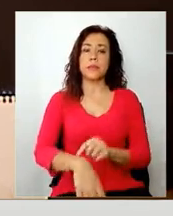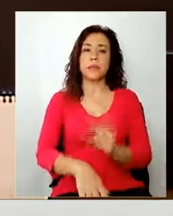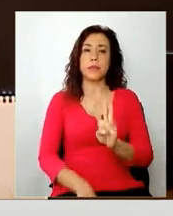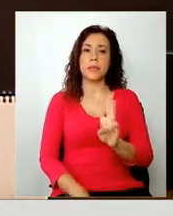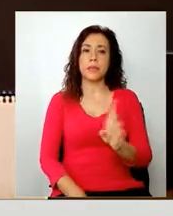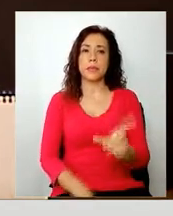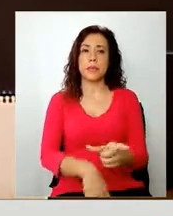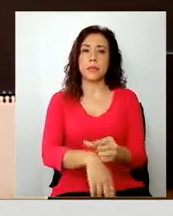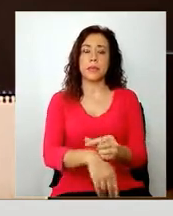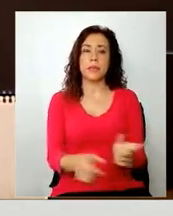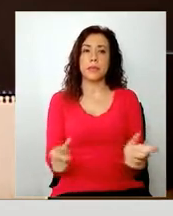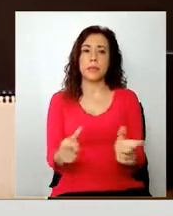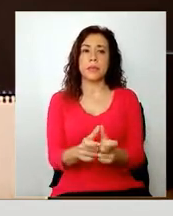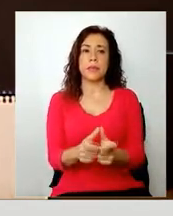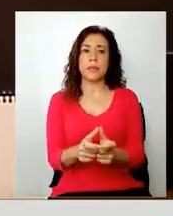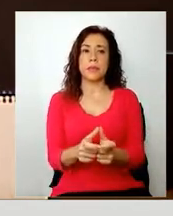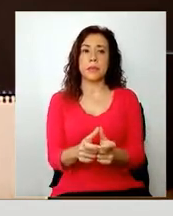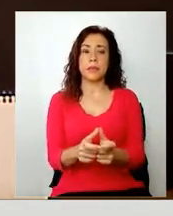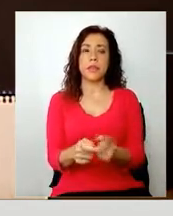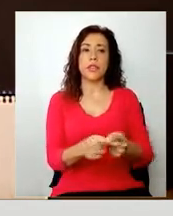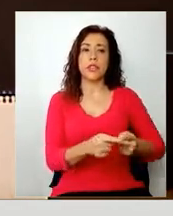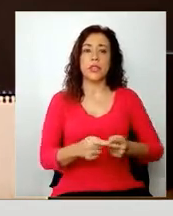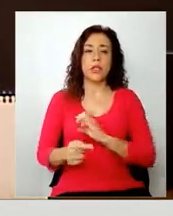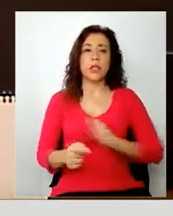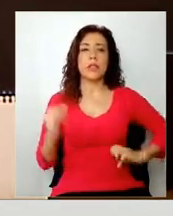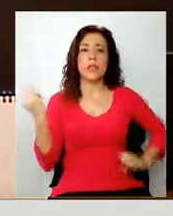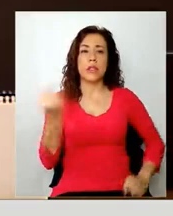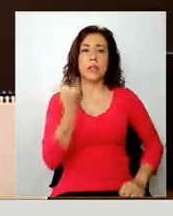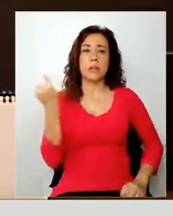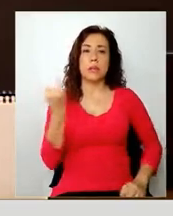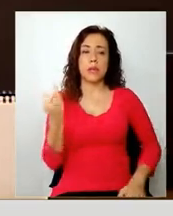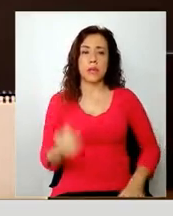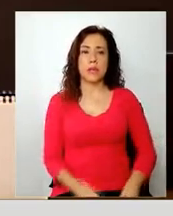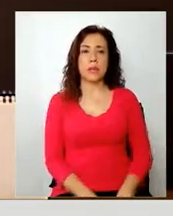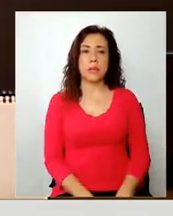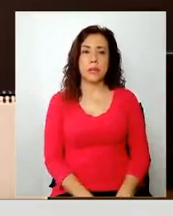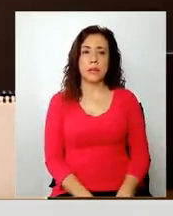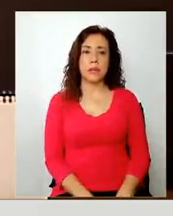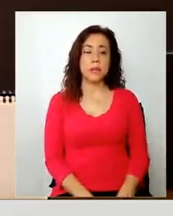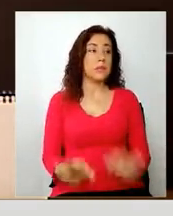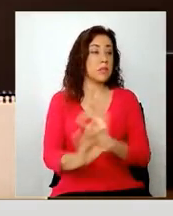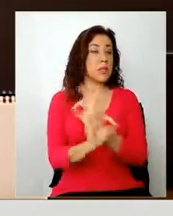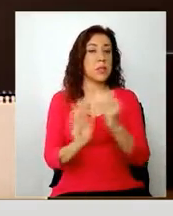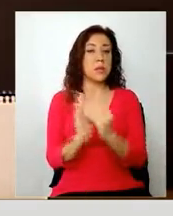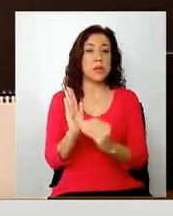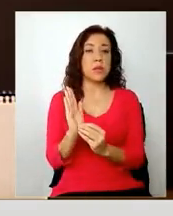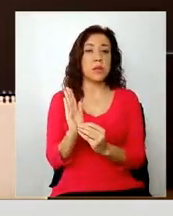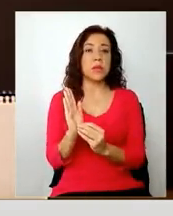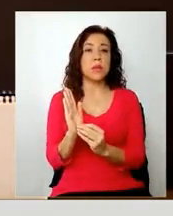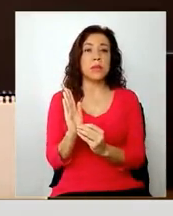comité social cristiano e independientes no habiendo inscritos finalmente